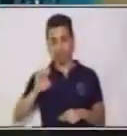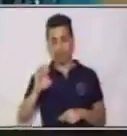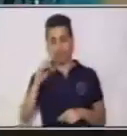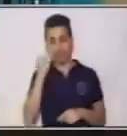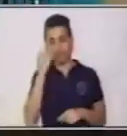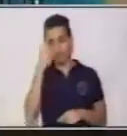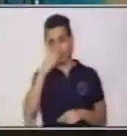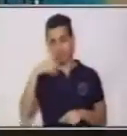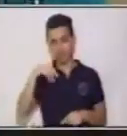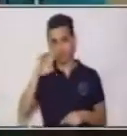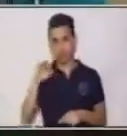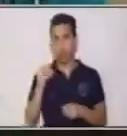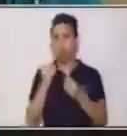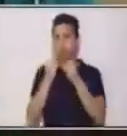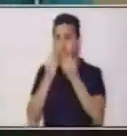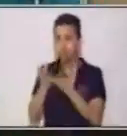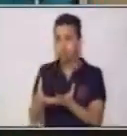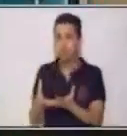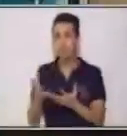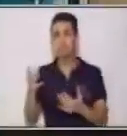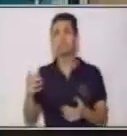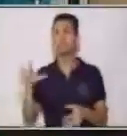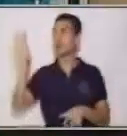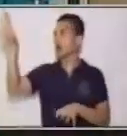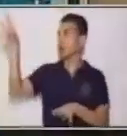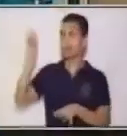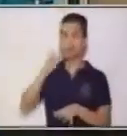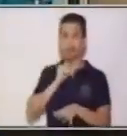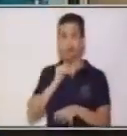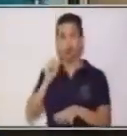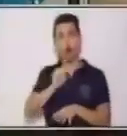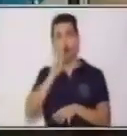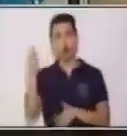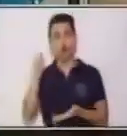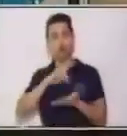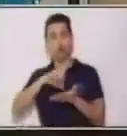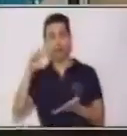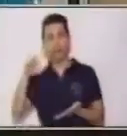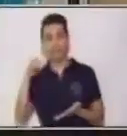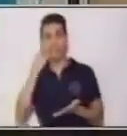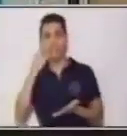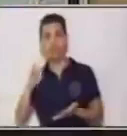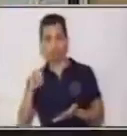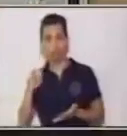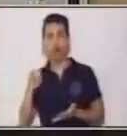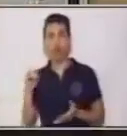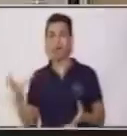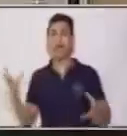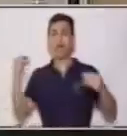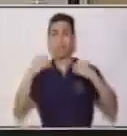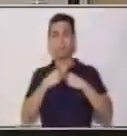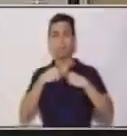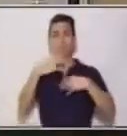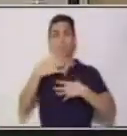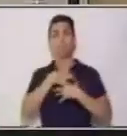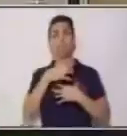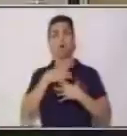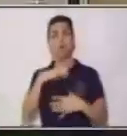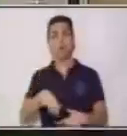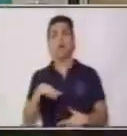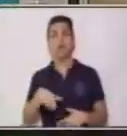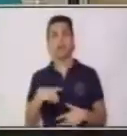extranjero y usada en la lengua propia sin adaptación. Ya vamos a ir viendo que algunas de estas palabras